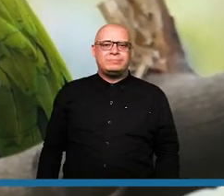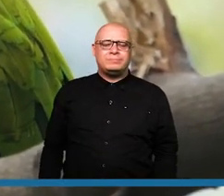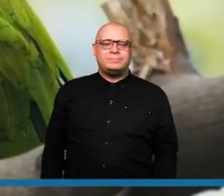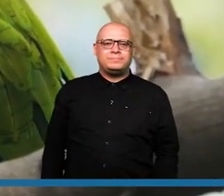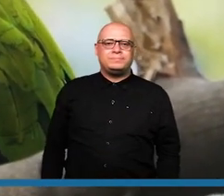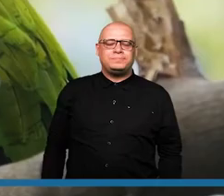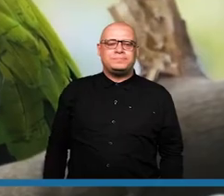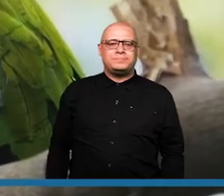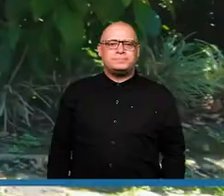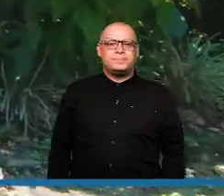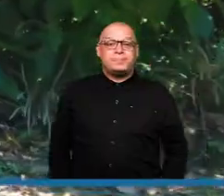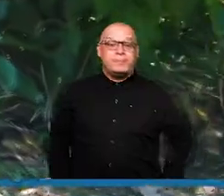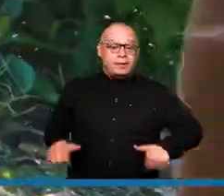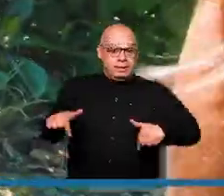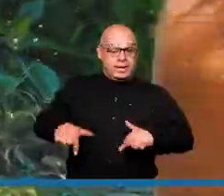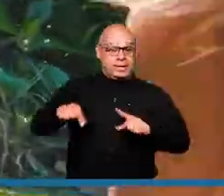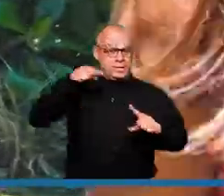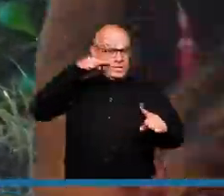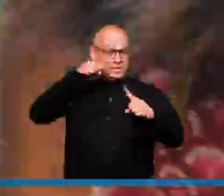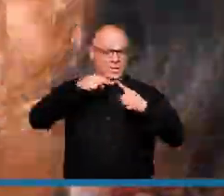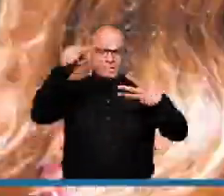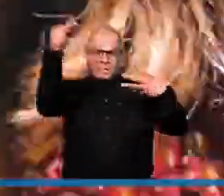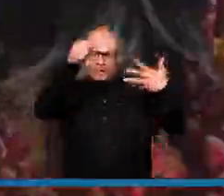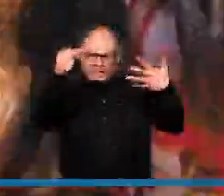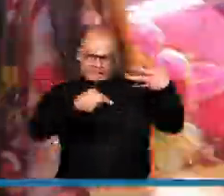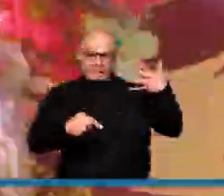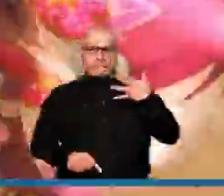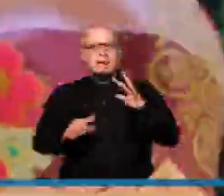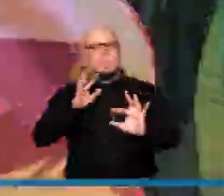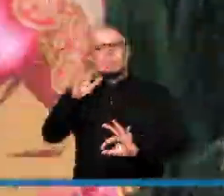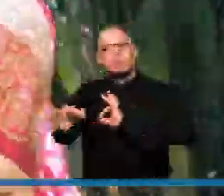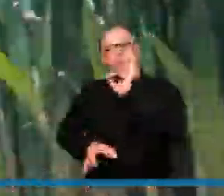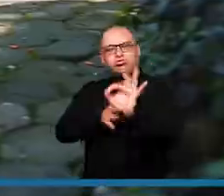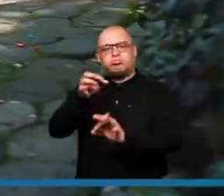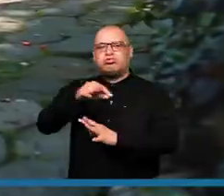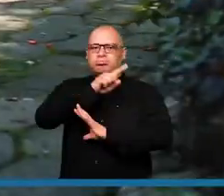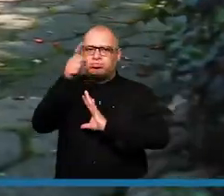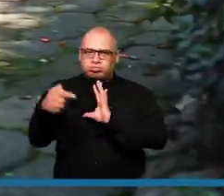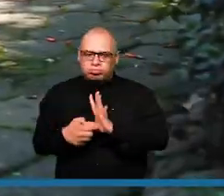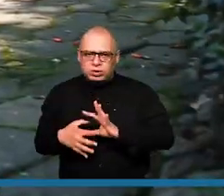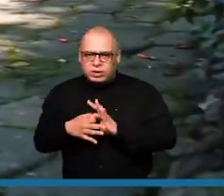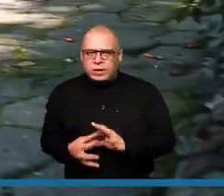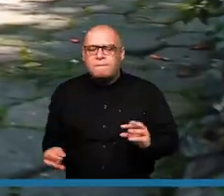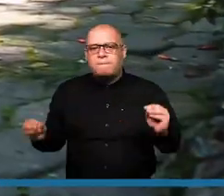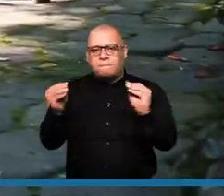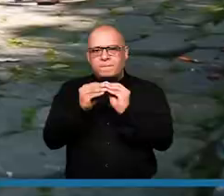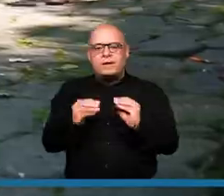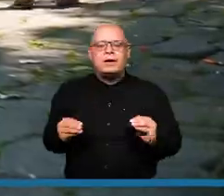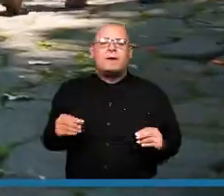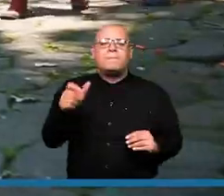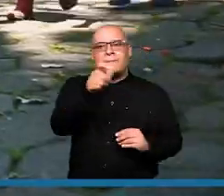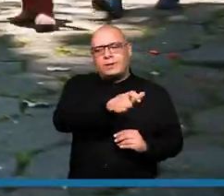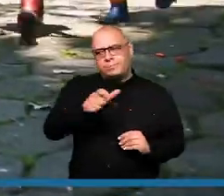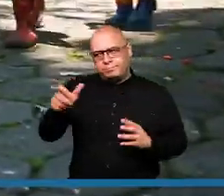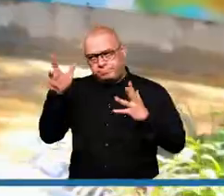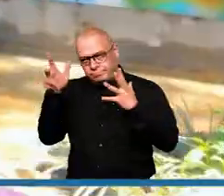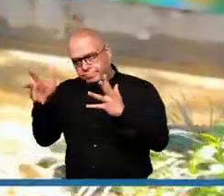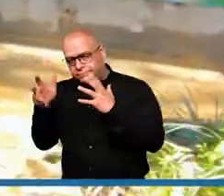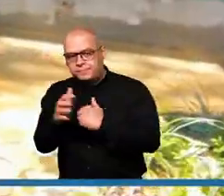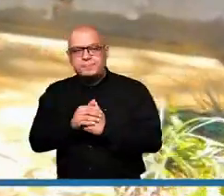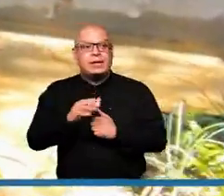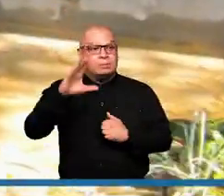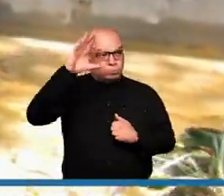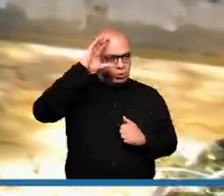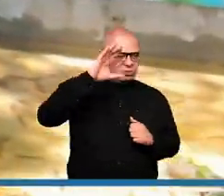Las acciones que están acá apuntan a conservación integral, entonces ahí hay recepción, el trabajo con las comunidades, el trabajo